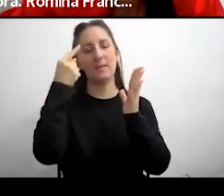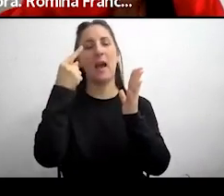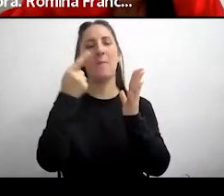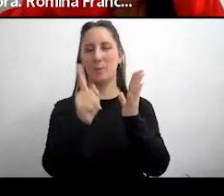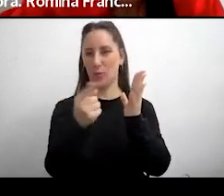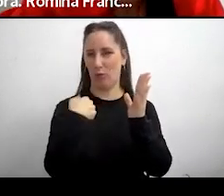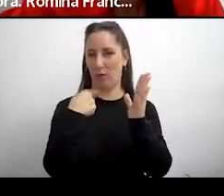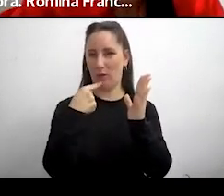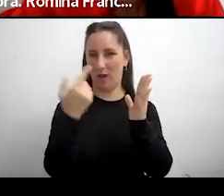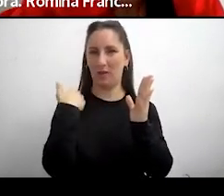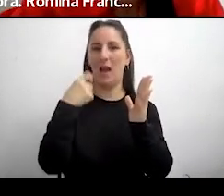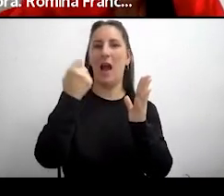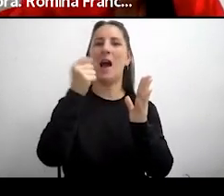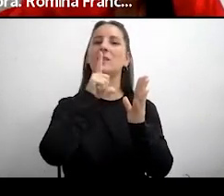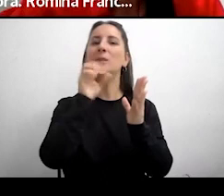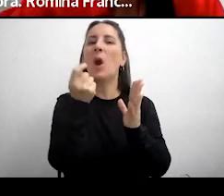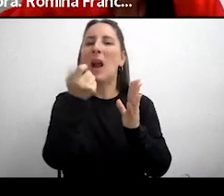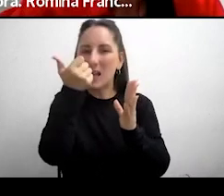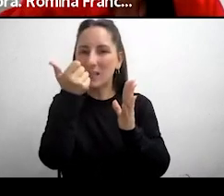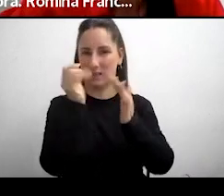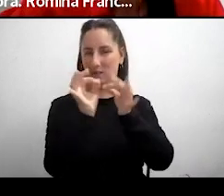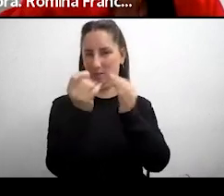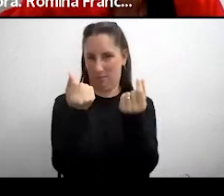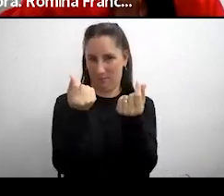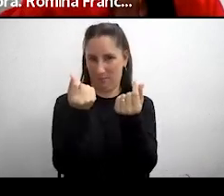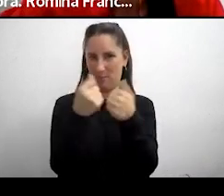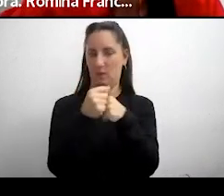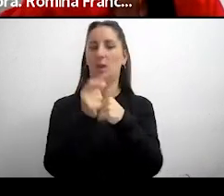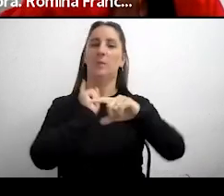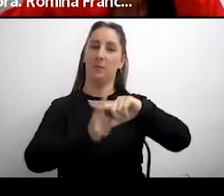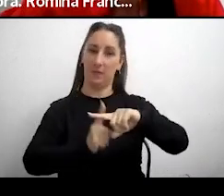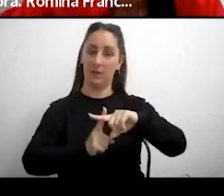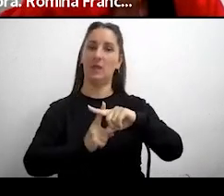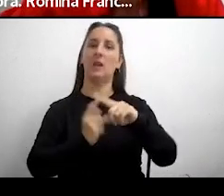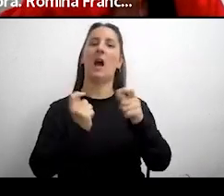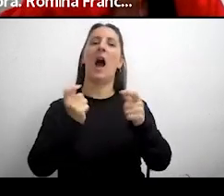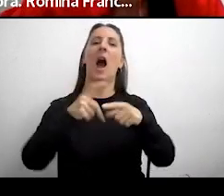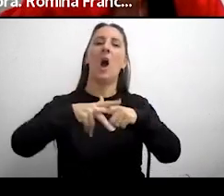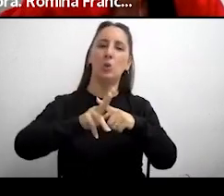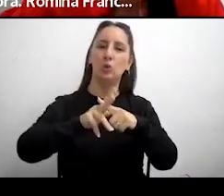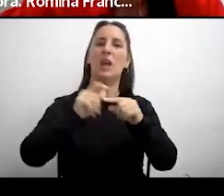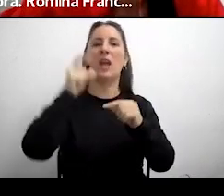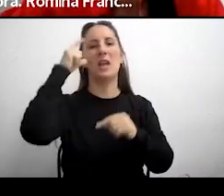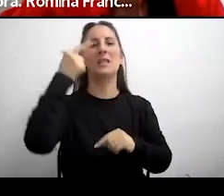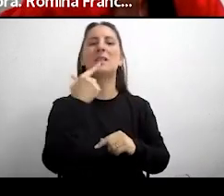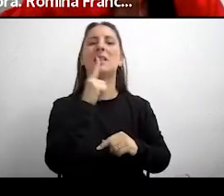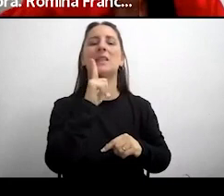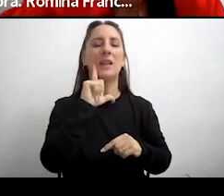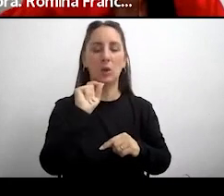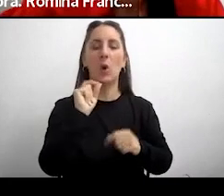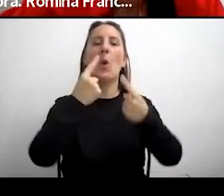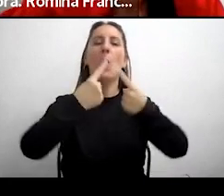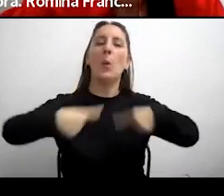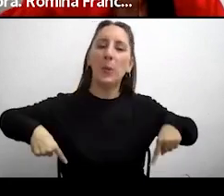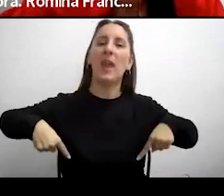antes, activo cuasi monetario, va a ser computable en el ajuste estático. Después también tenemos bienes de cambio en